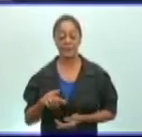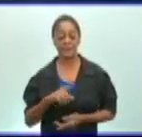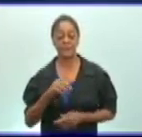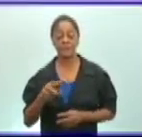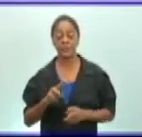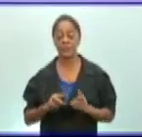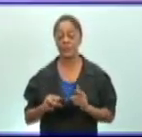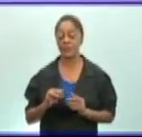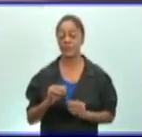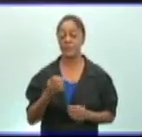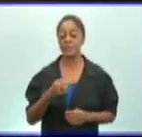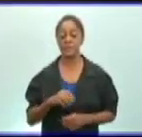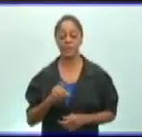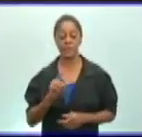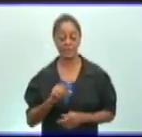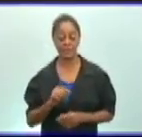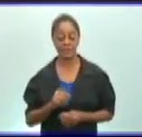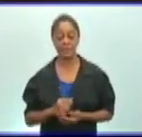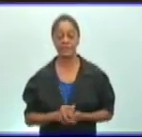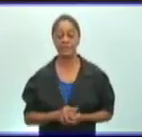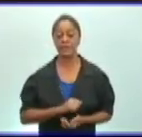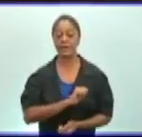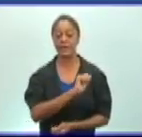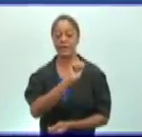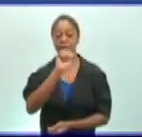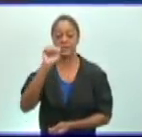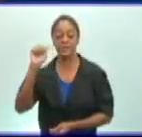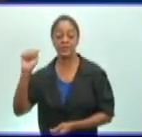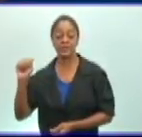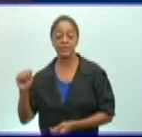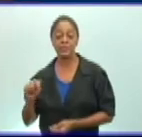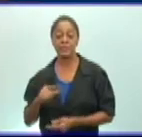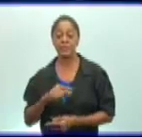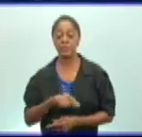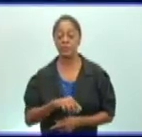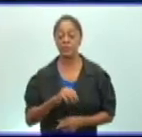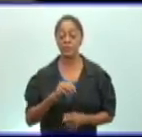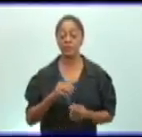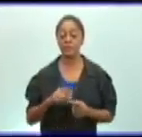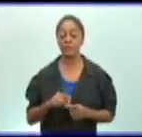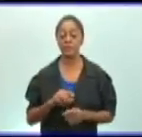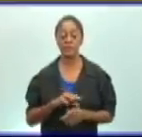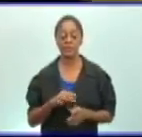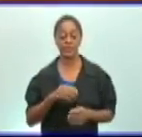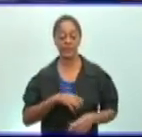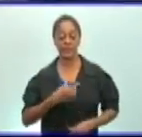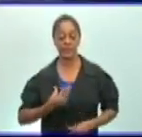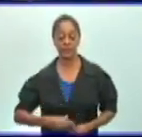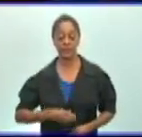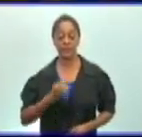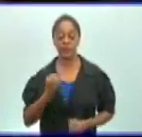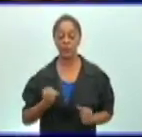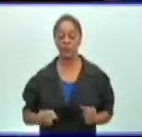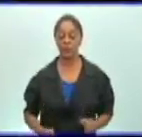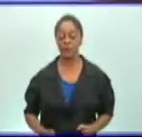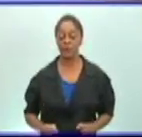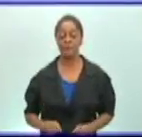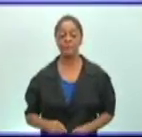si he de triunfar, mi orgullo